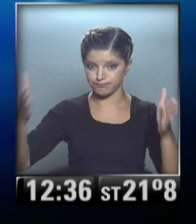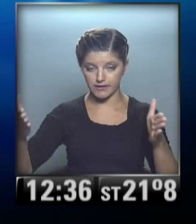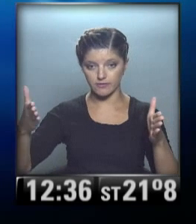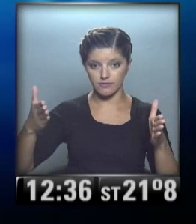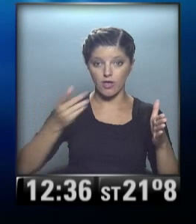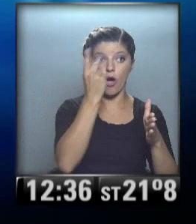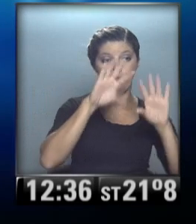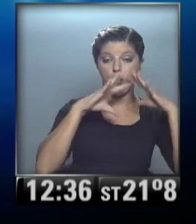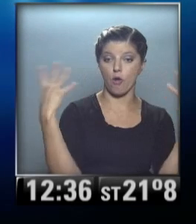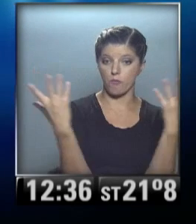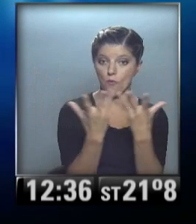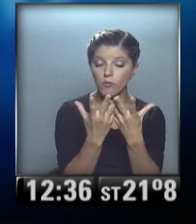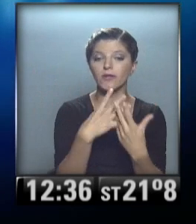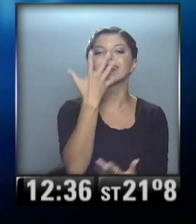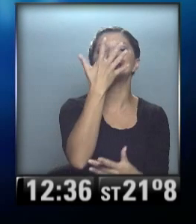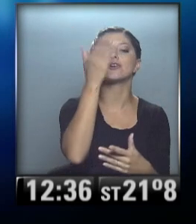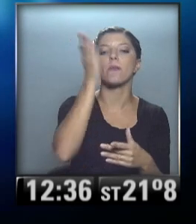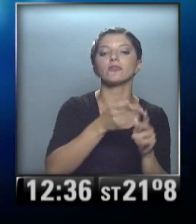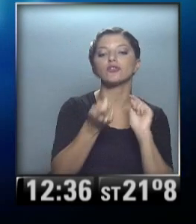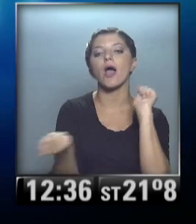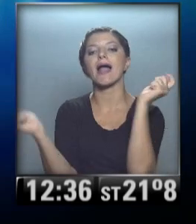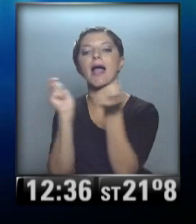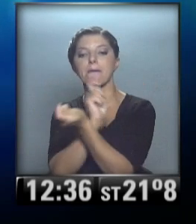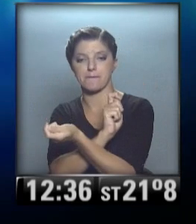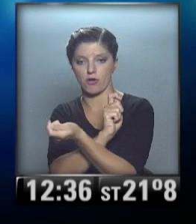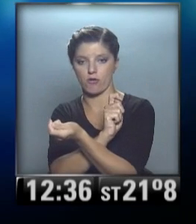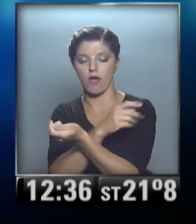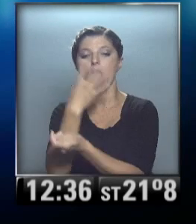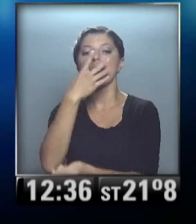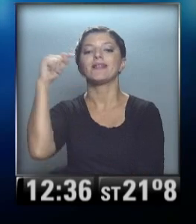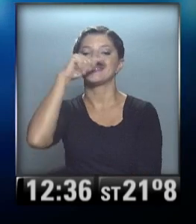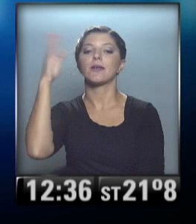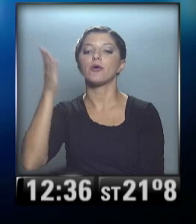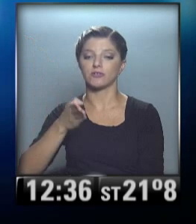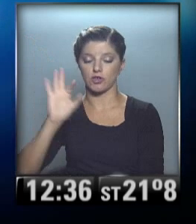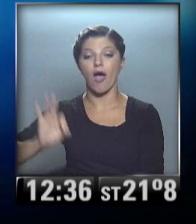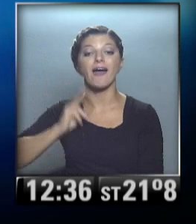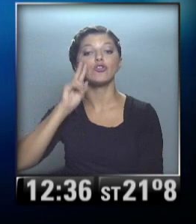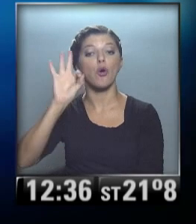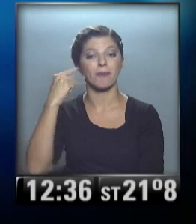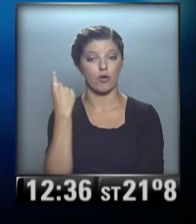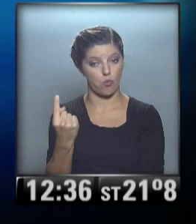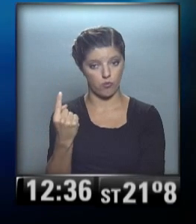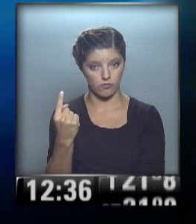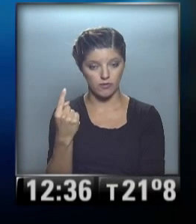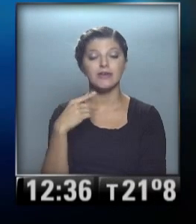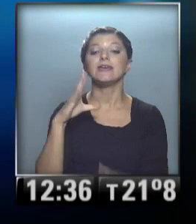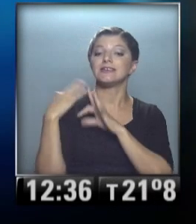financieros creció del 5% en los 60 al 47% en 2001 y llegó